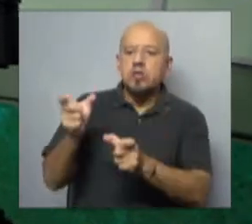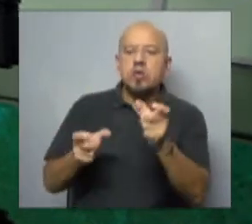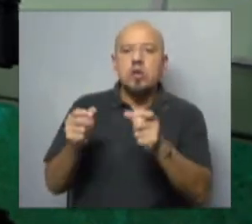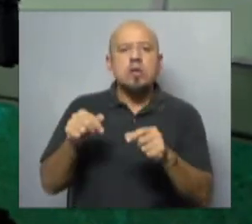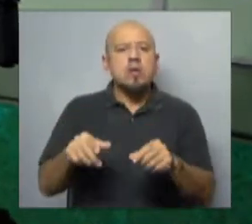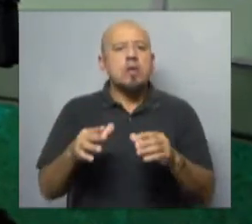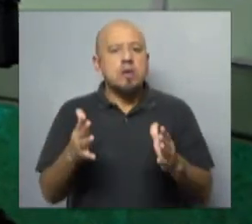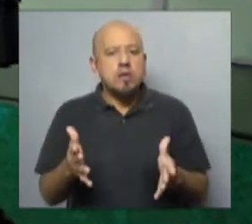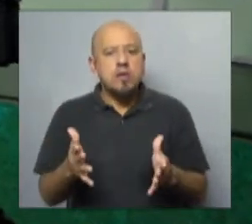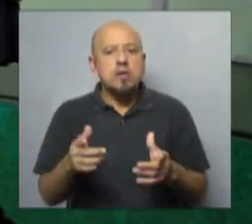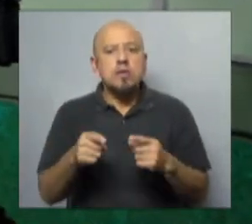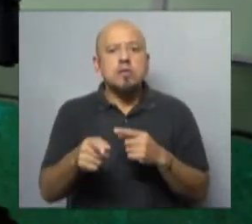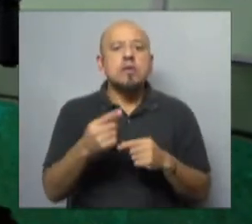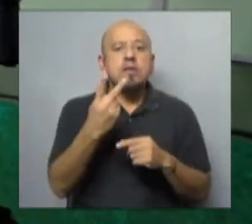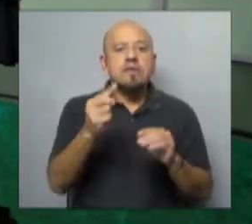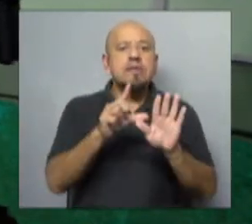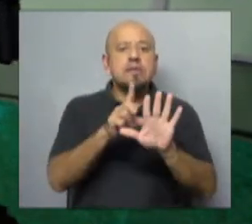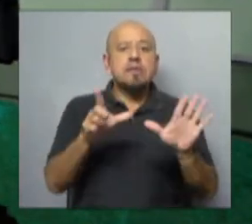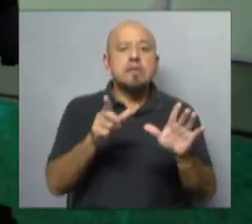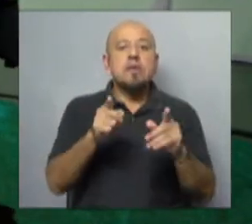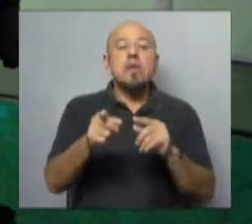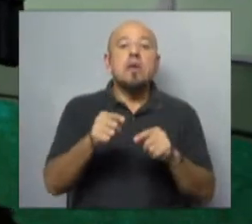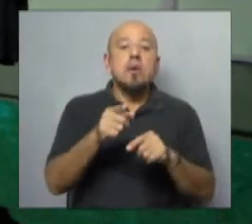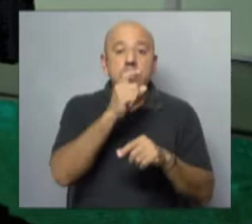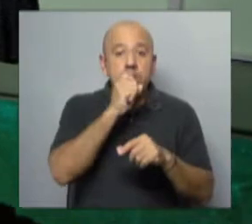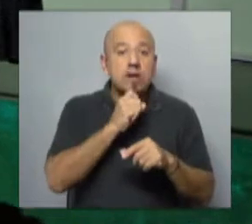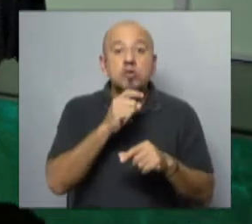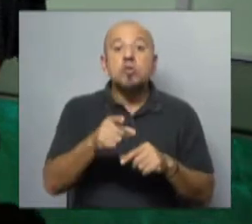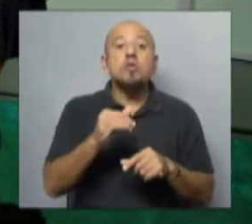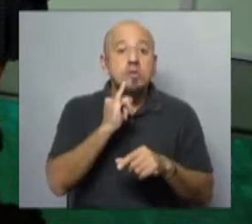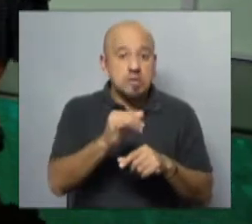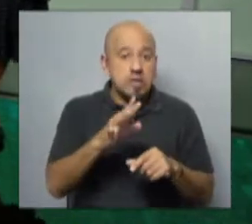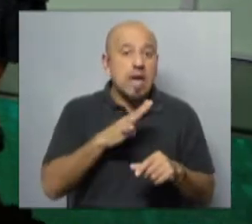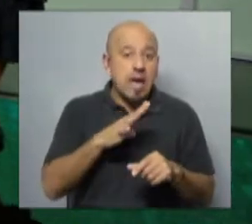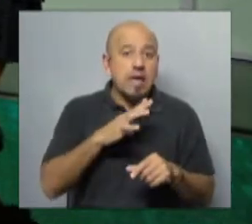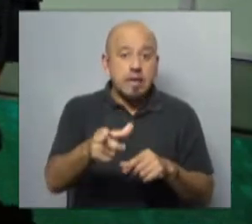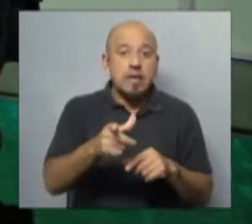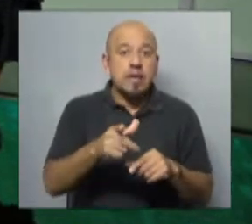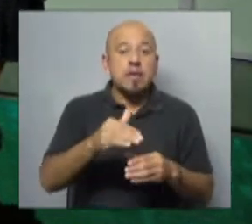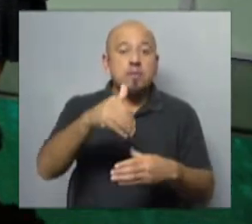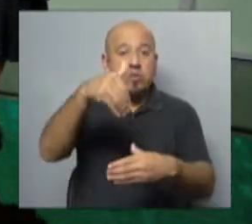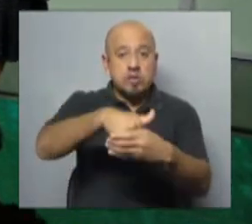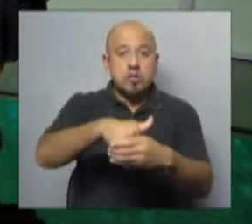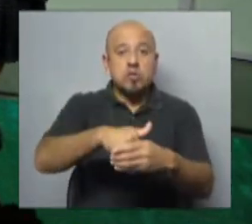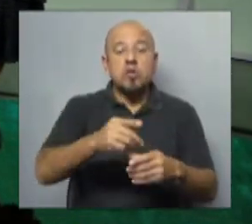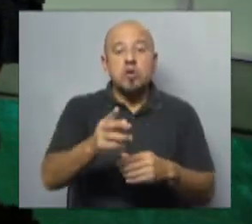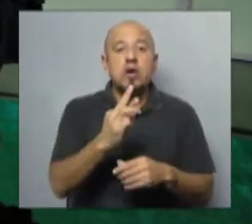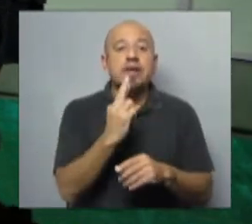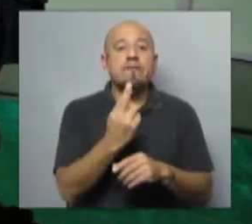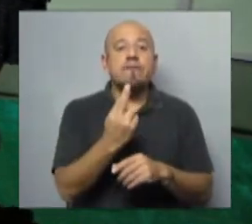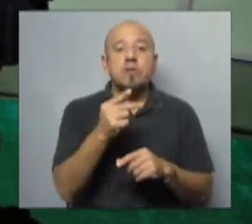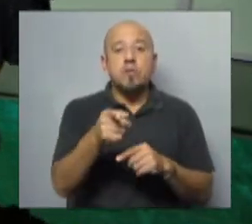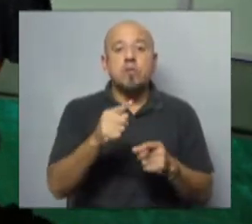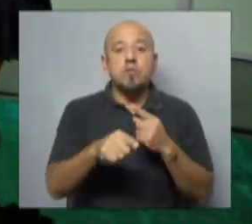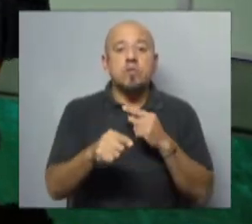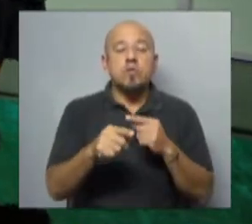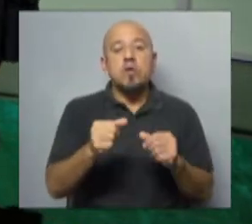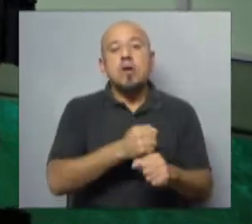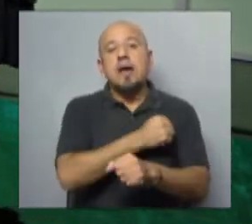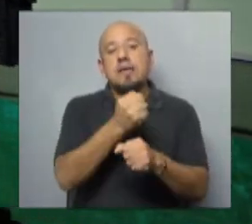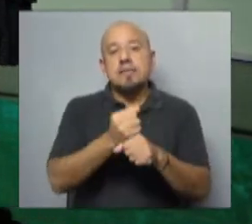noticias de que el referéndum podría ser una posibilidad hasta el día de hoy no hasta hasta bien fresquito hasta febrero